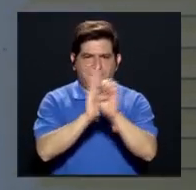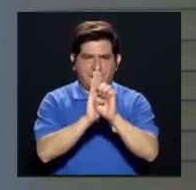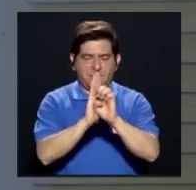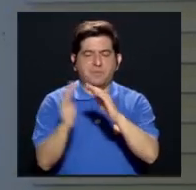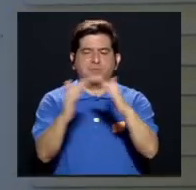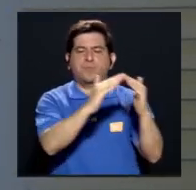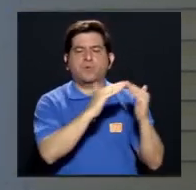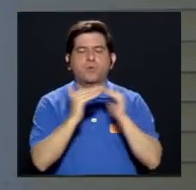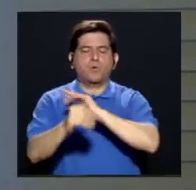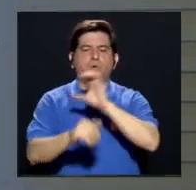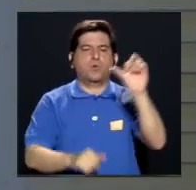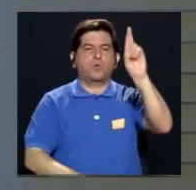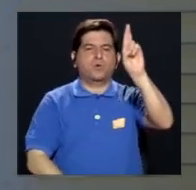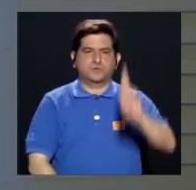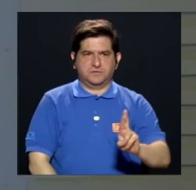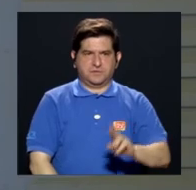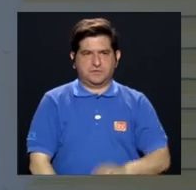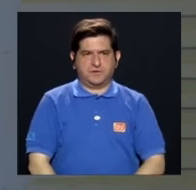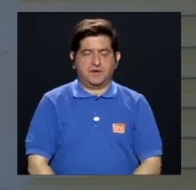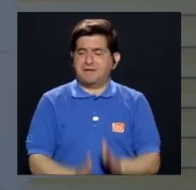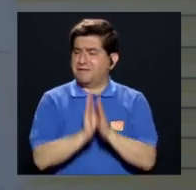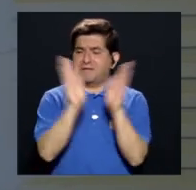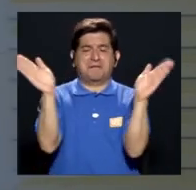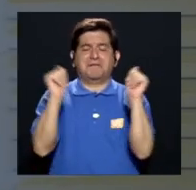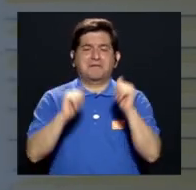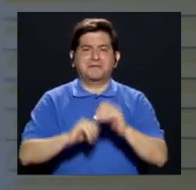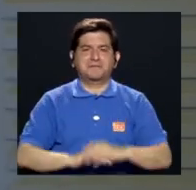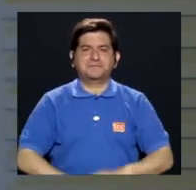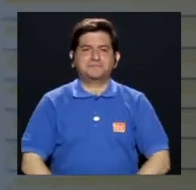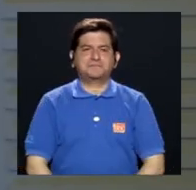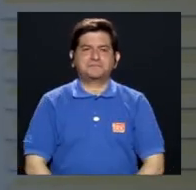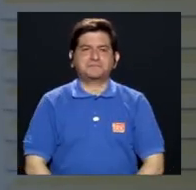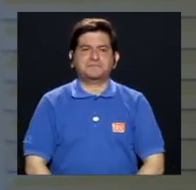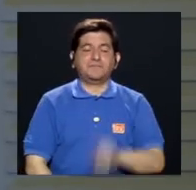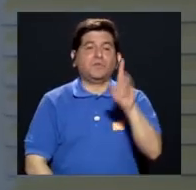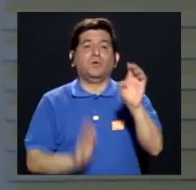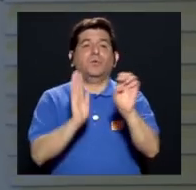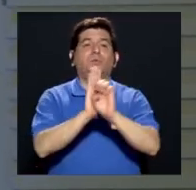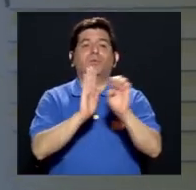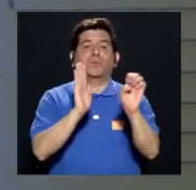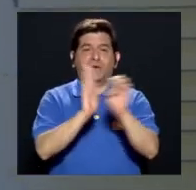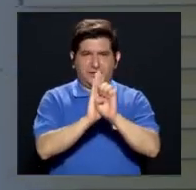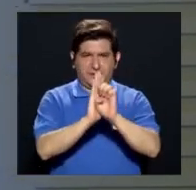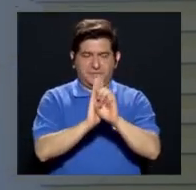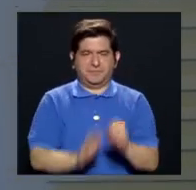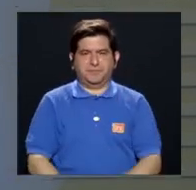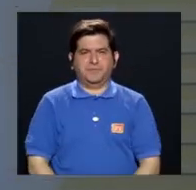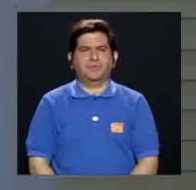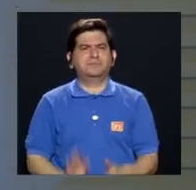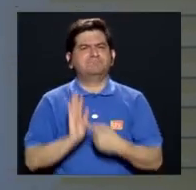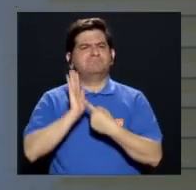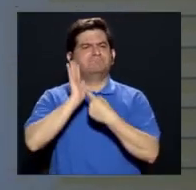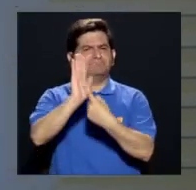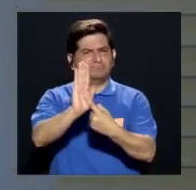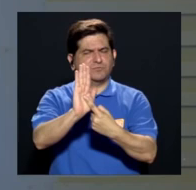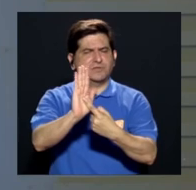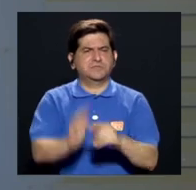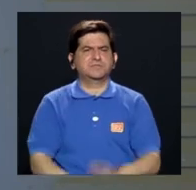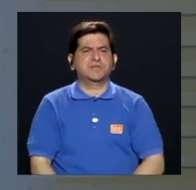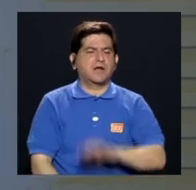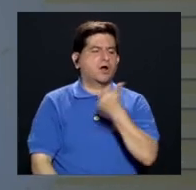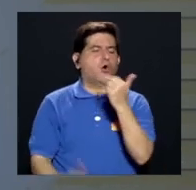a la comunidad costarricense en general, como un ejemplo que muestra que